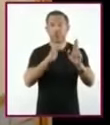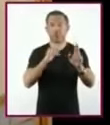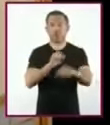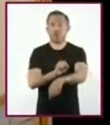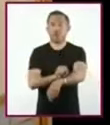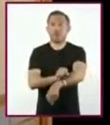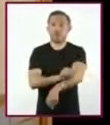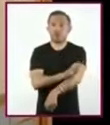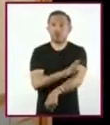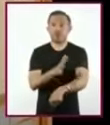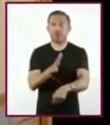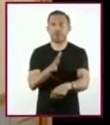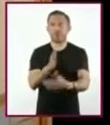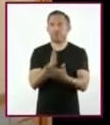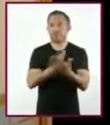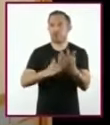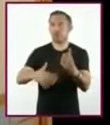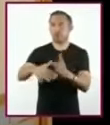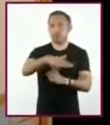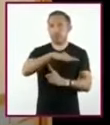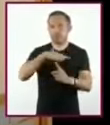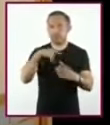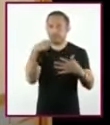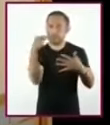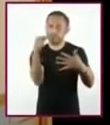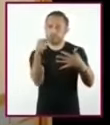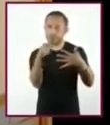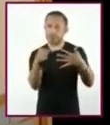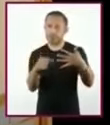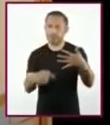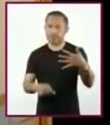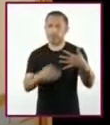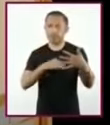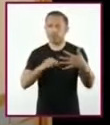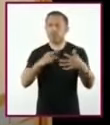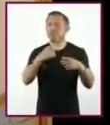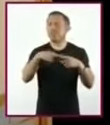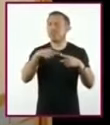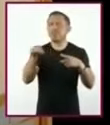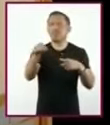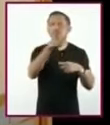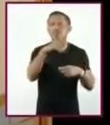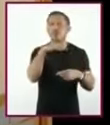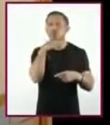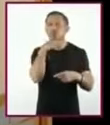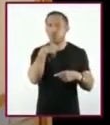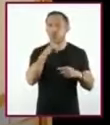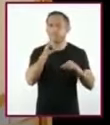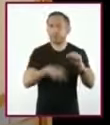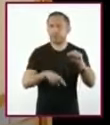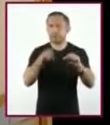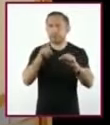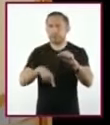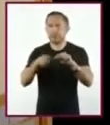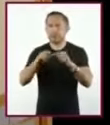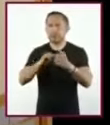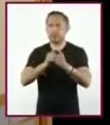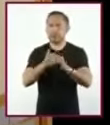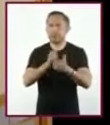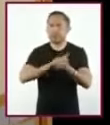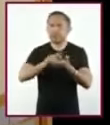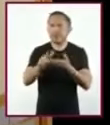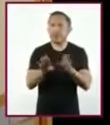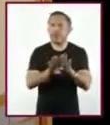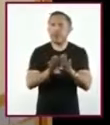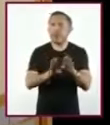podemos hacer nosotros para combatir la contaminación en todos los niveles. Vamos a comenzar primero con este reportaje que